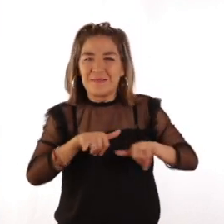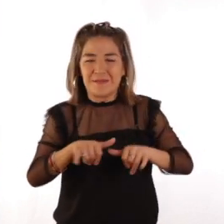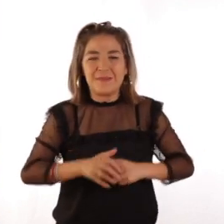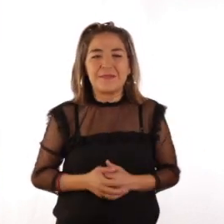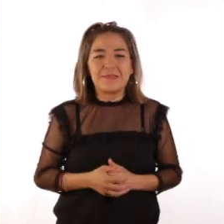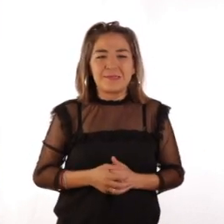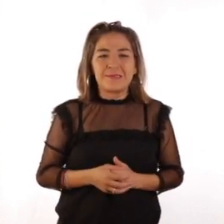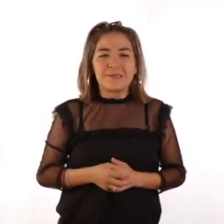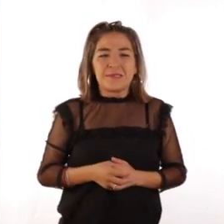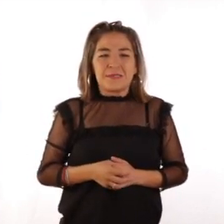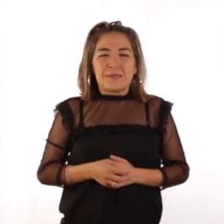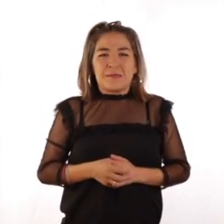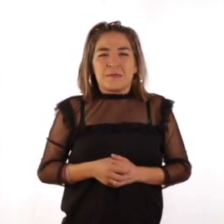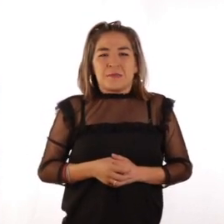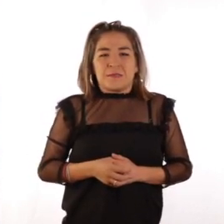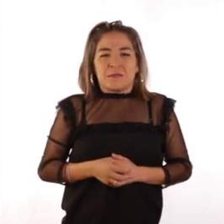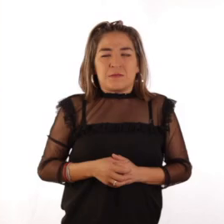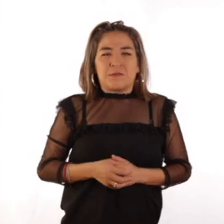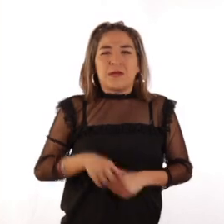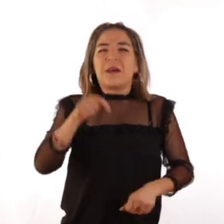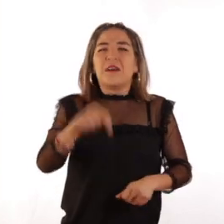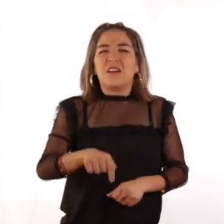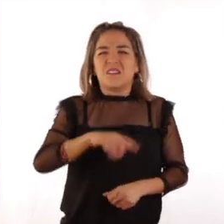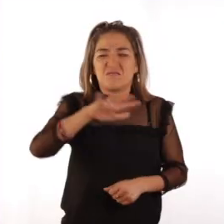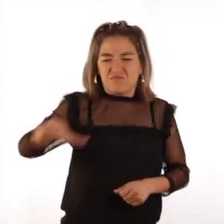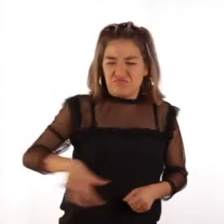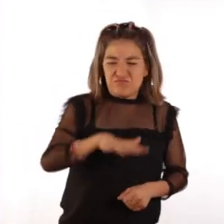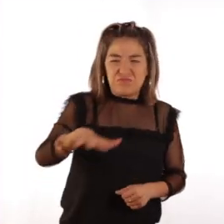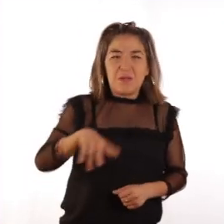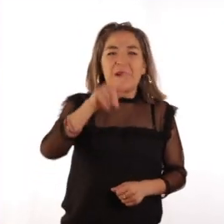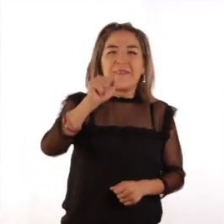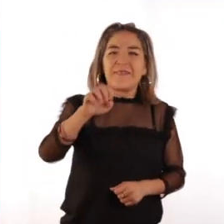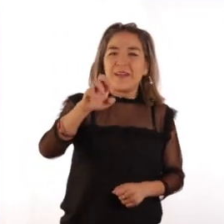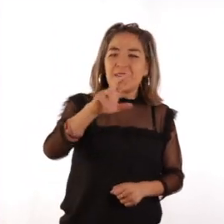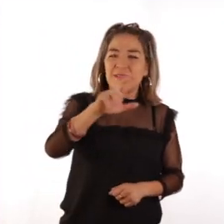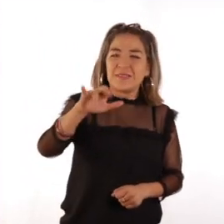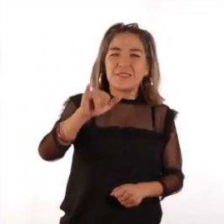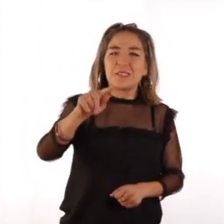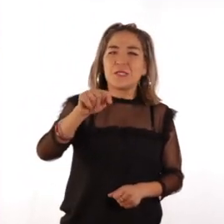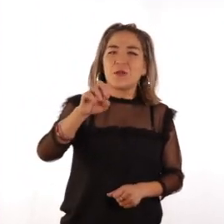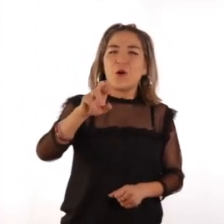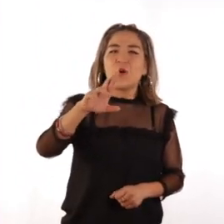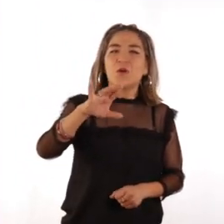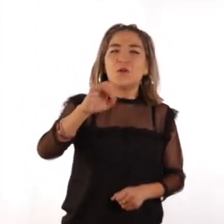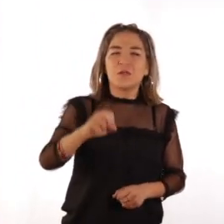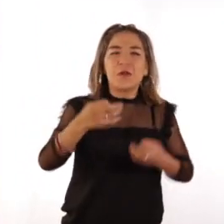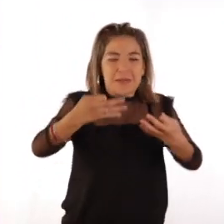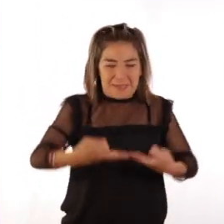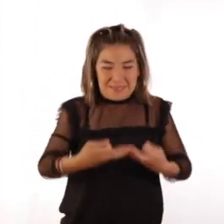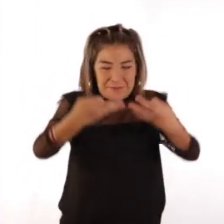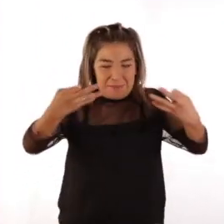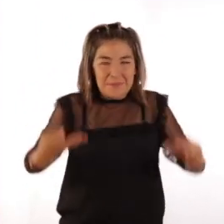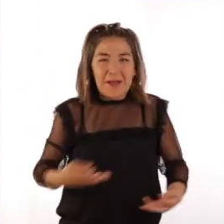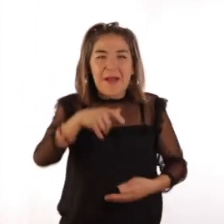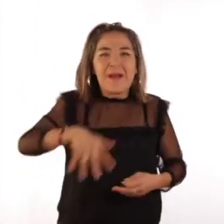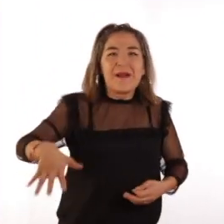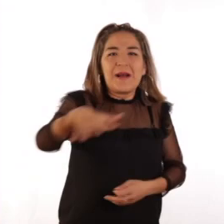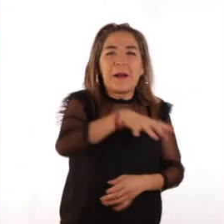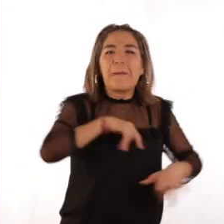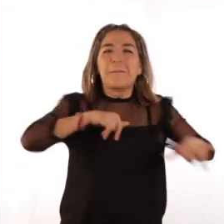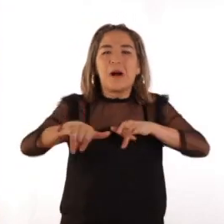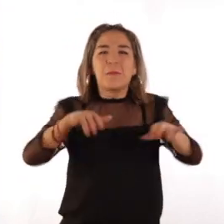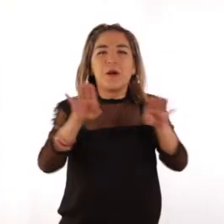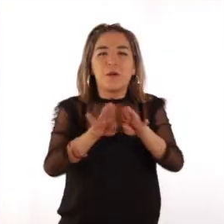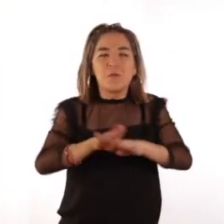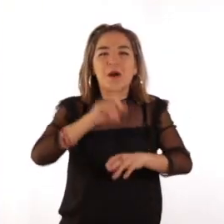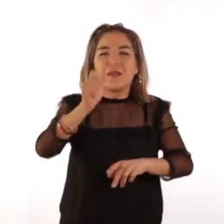y geografía, estamos en un territorio. En un mapa sería en dos dimensiones, en un